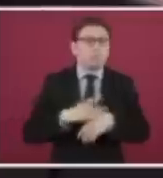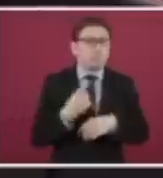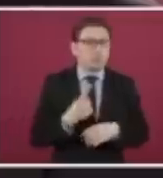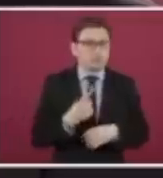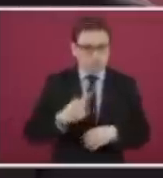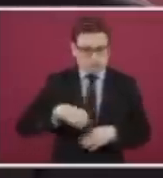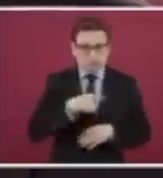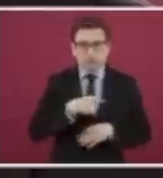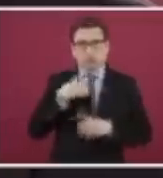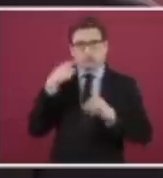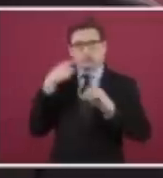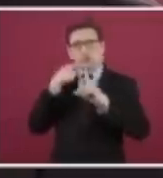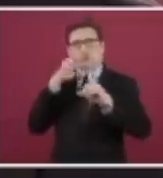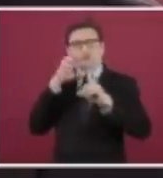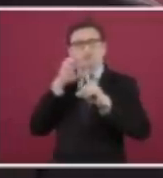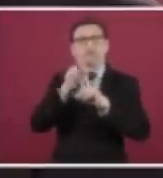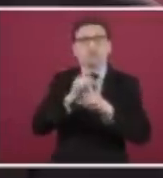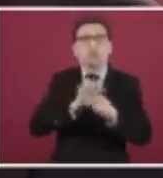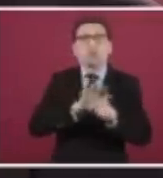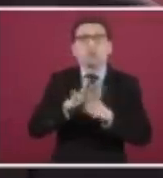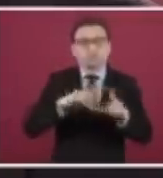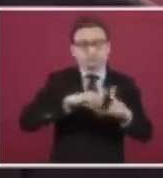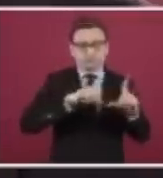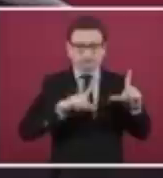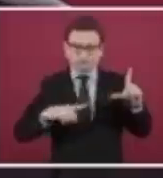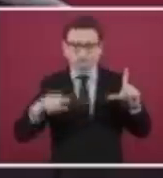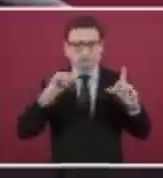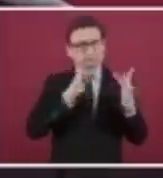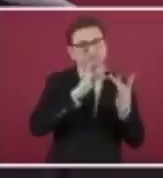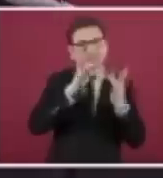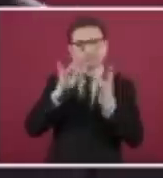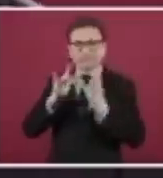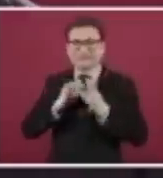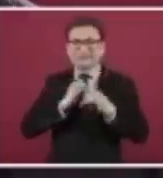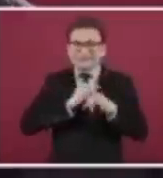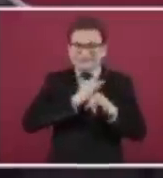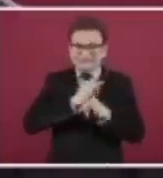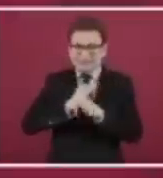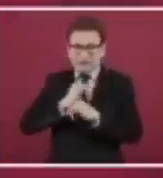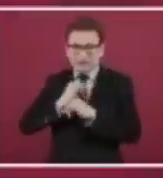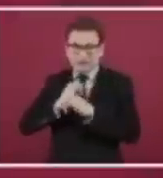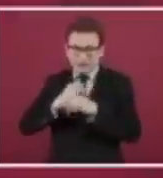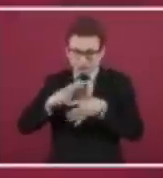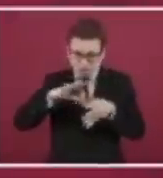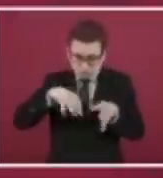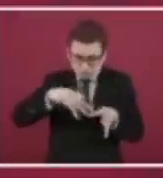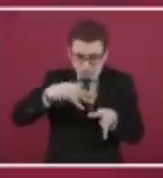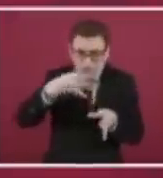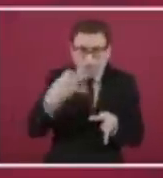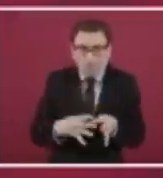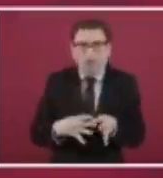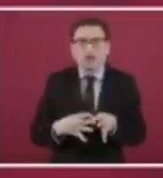comunicar a todo el país con internet, va a ser